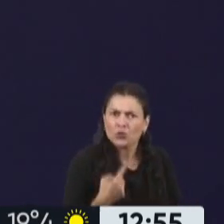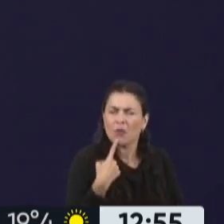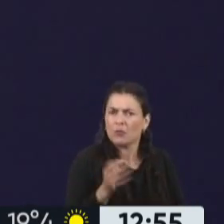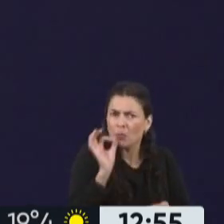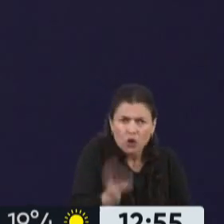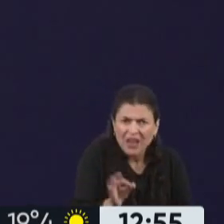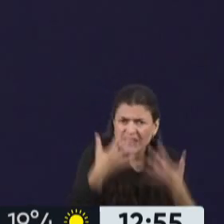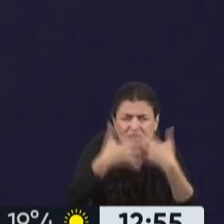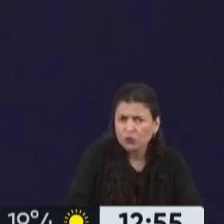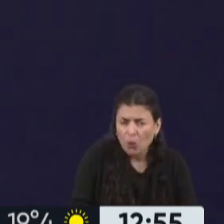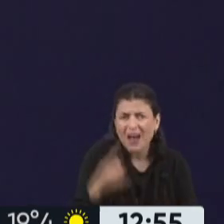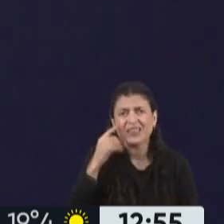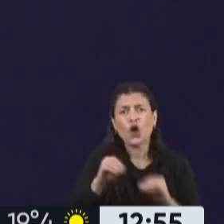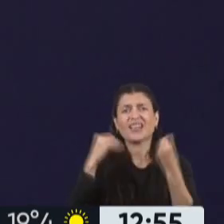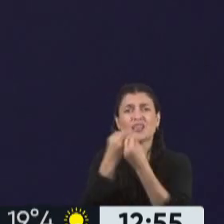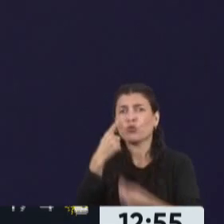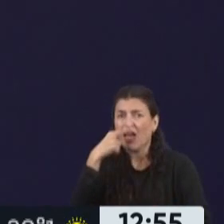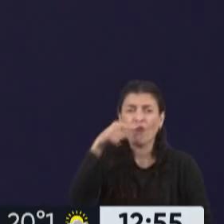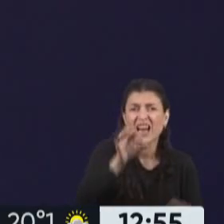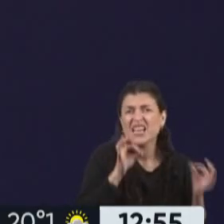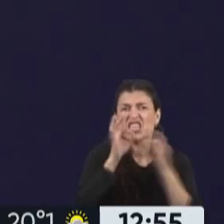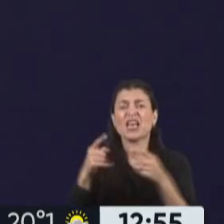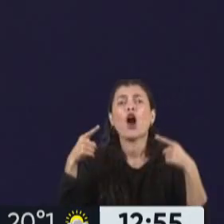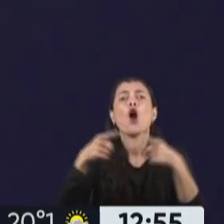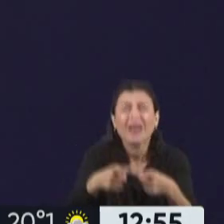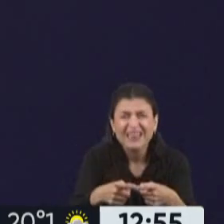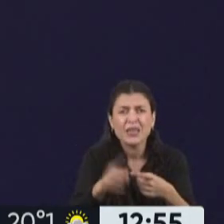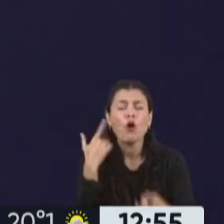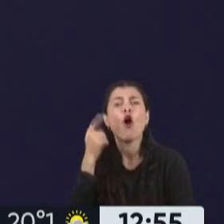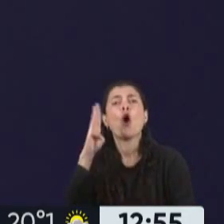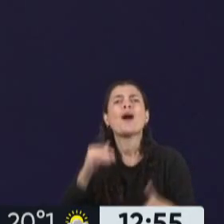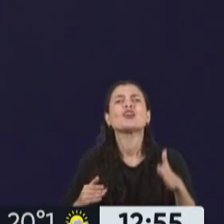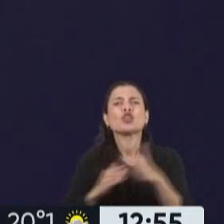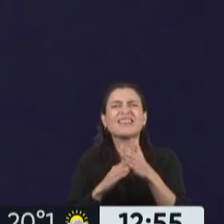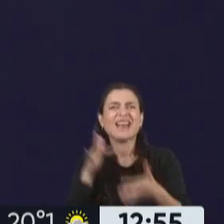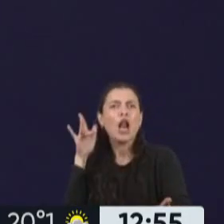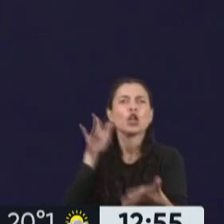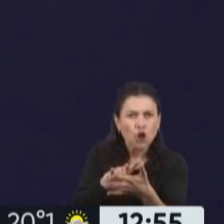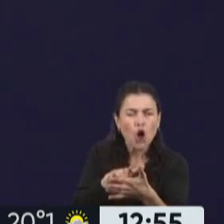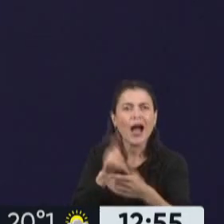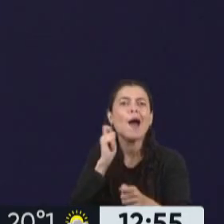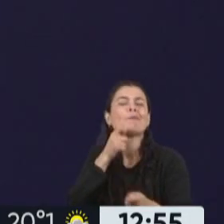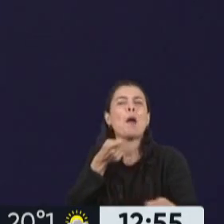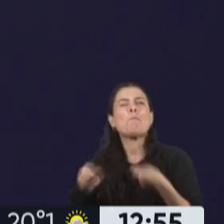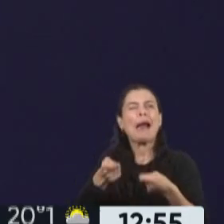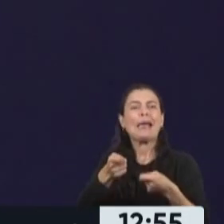final del camino es que efectivamente el Banco Central no intervenga en el mercado de cambios, por lo tanto no